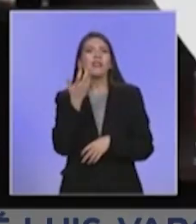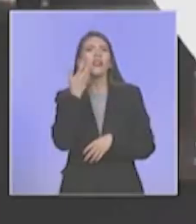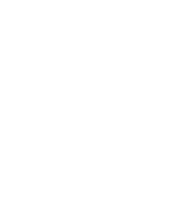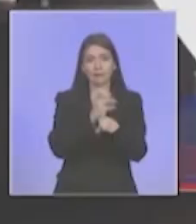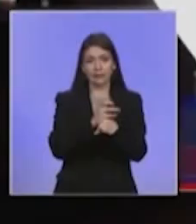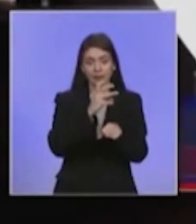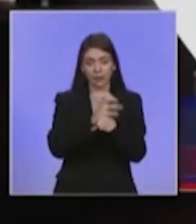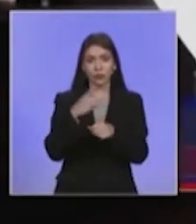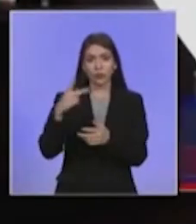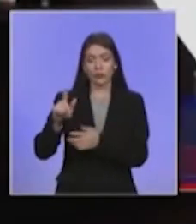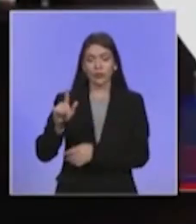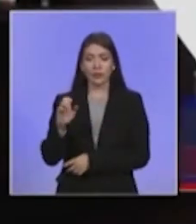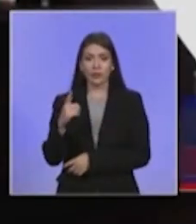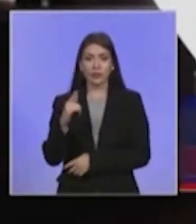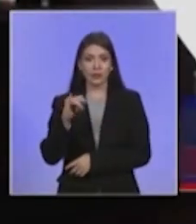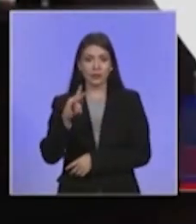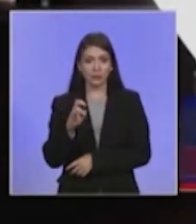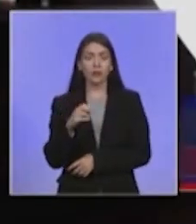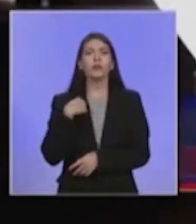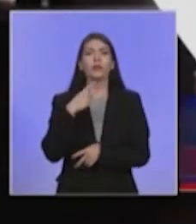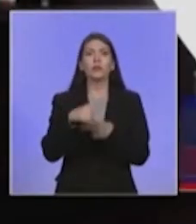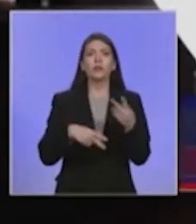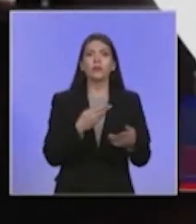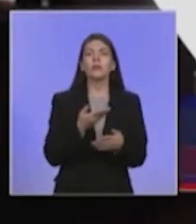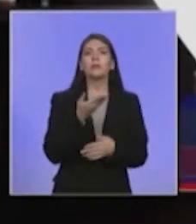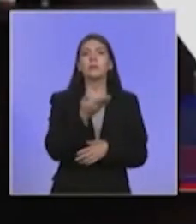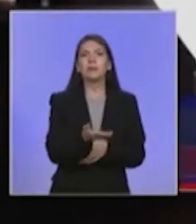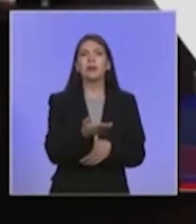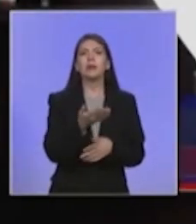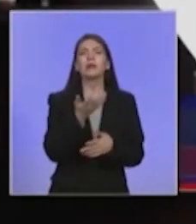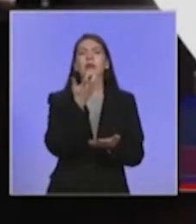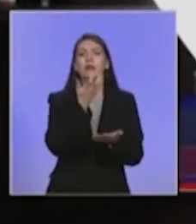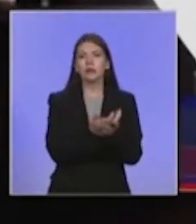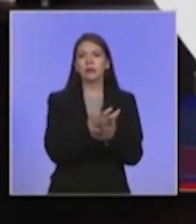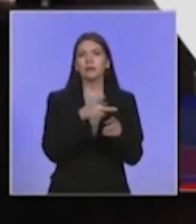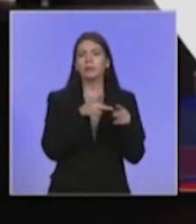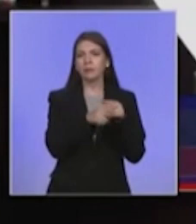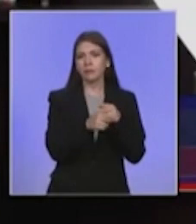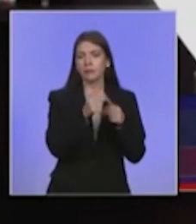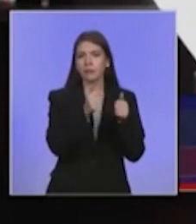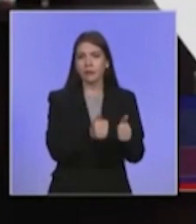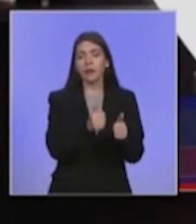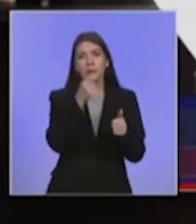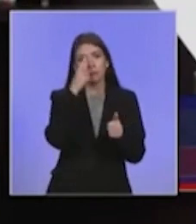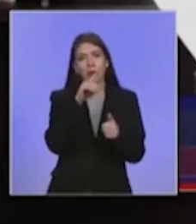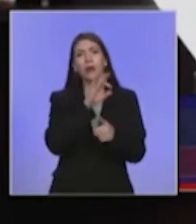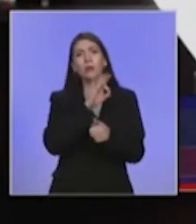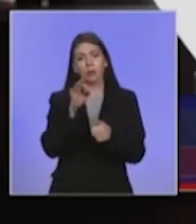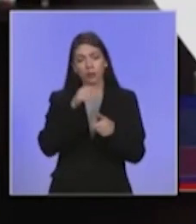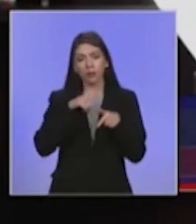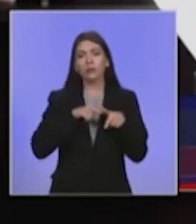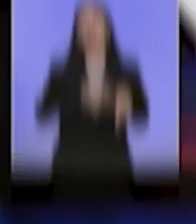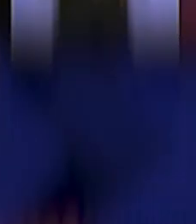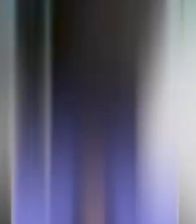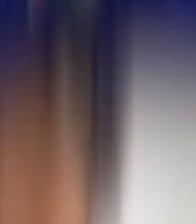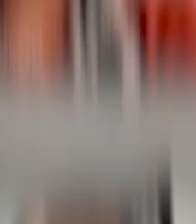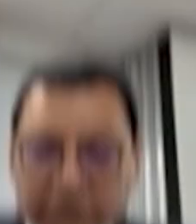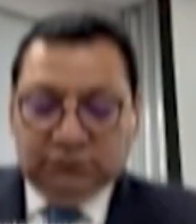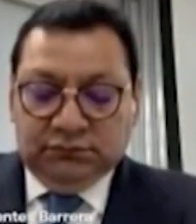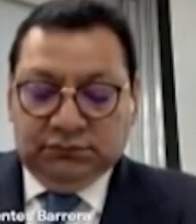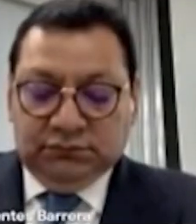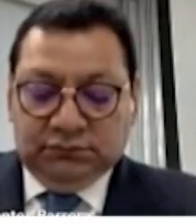golpe de estado voy a decretar un receso para efectos de ver si hay condiciones para seguir en una sesión pública ordinaria